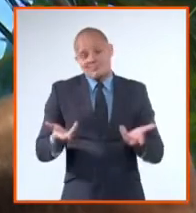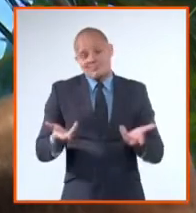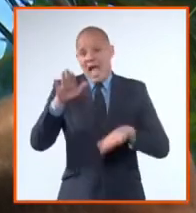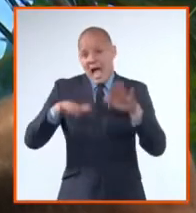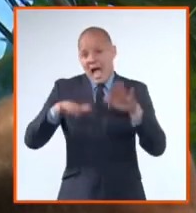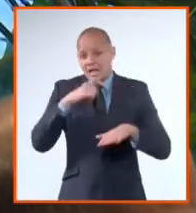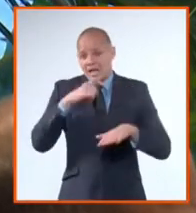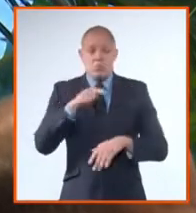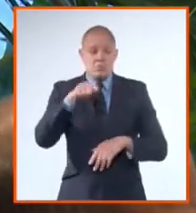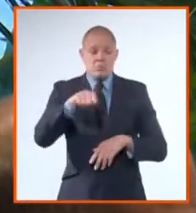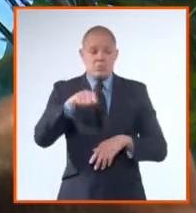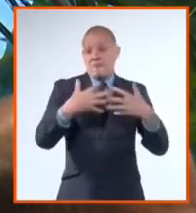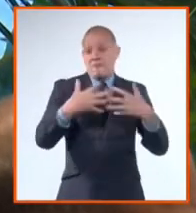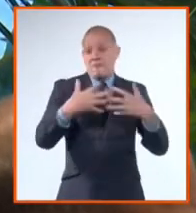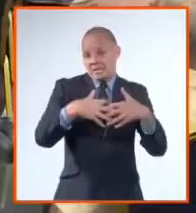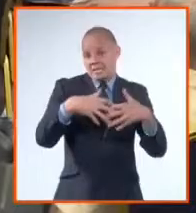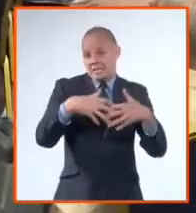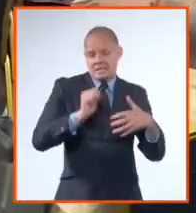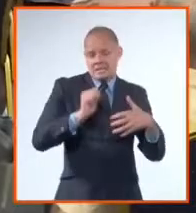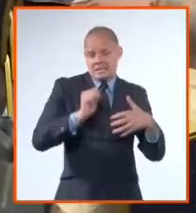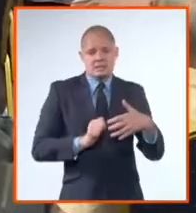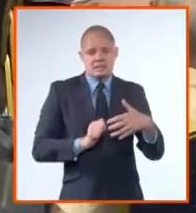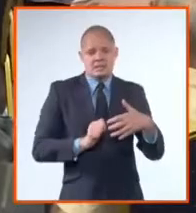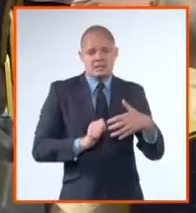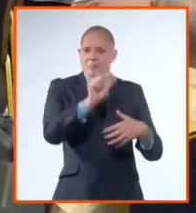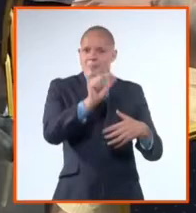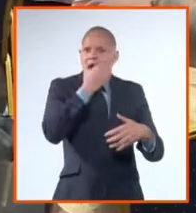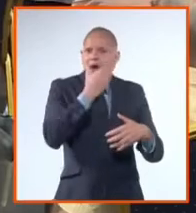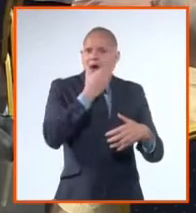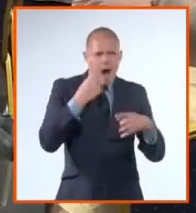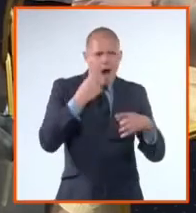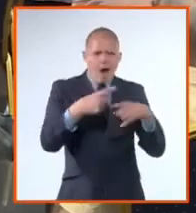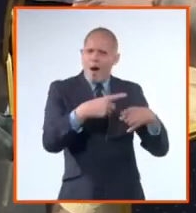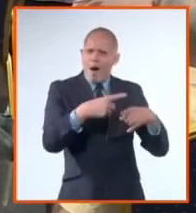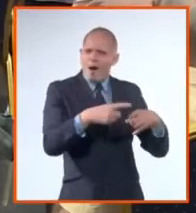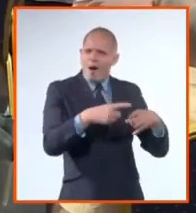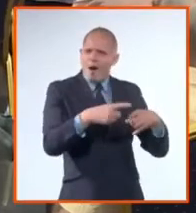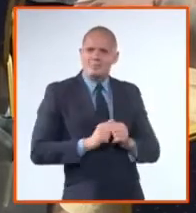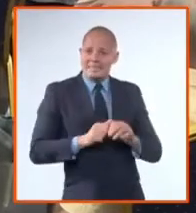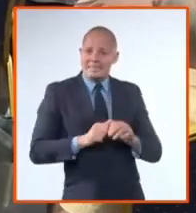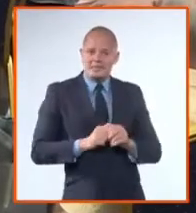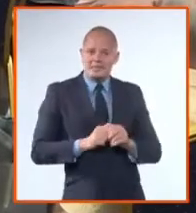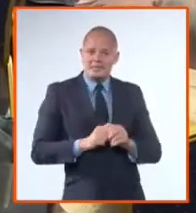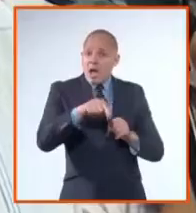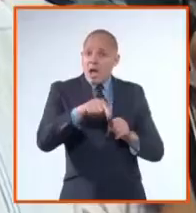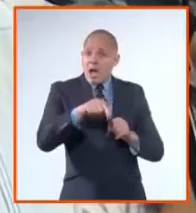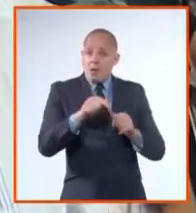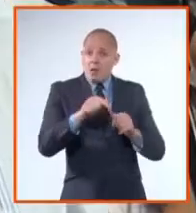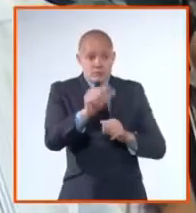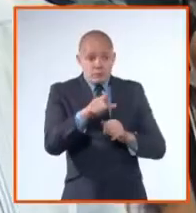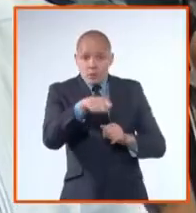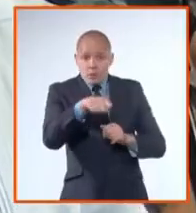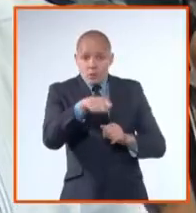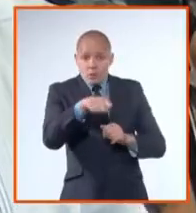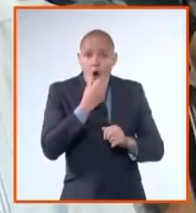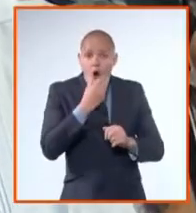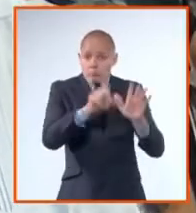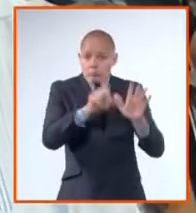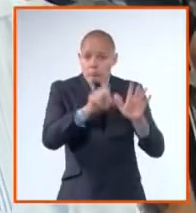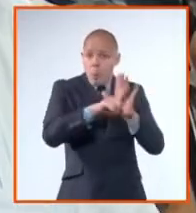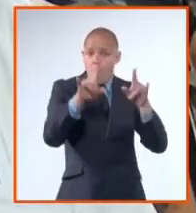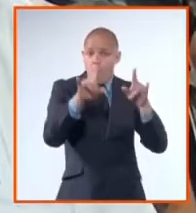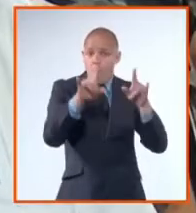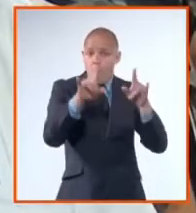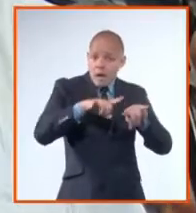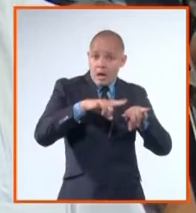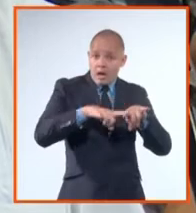externa. Se nos van para sectores. He visto alumnos míos de taxistas. La dirección de la academia comparte